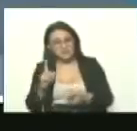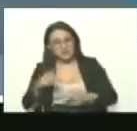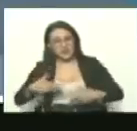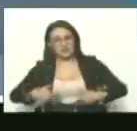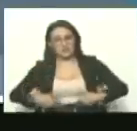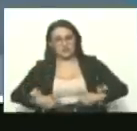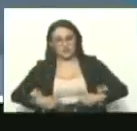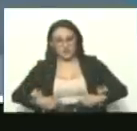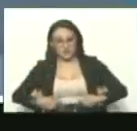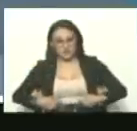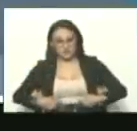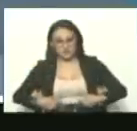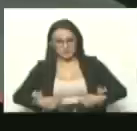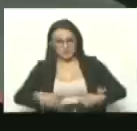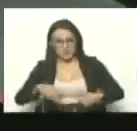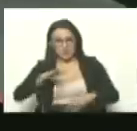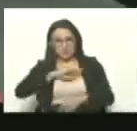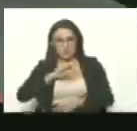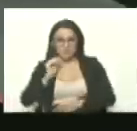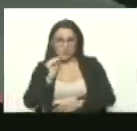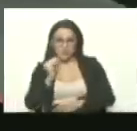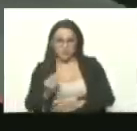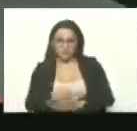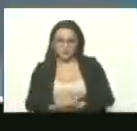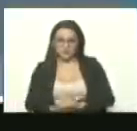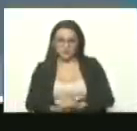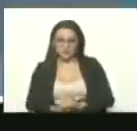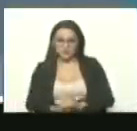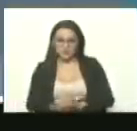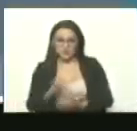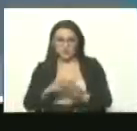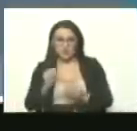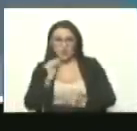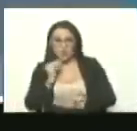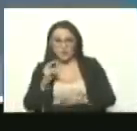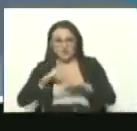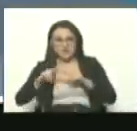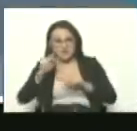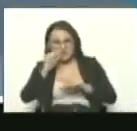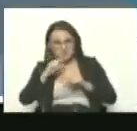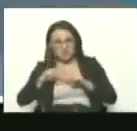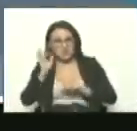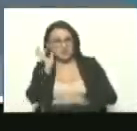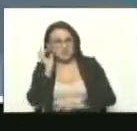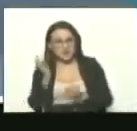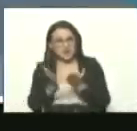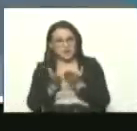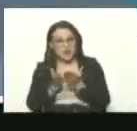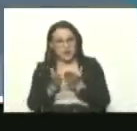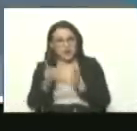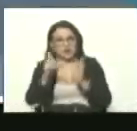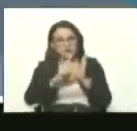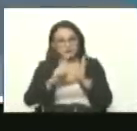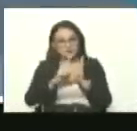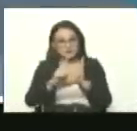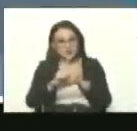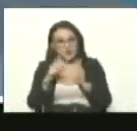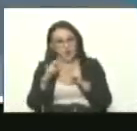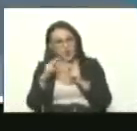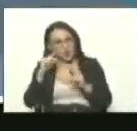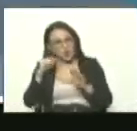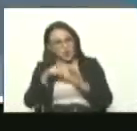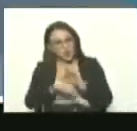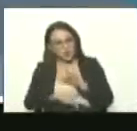por que nuestra juventud, sobre todo, los jóvenes, los niños, las niñas, en las escuelas, en los liceos, conozcan